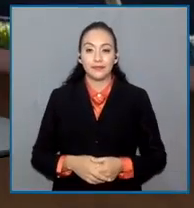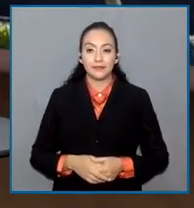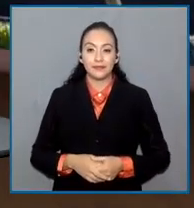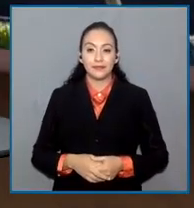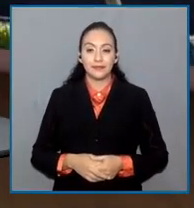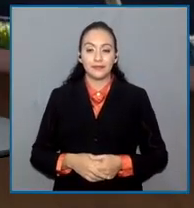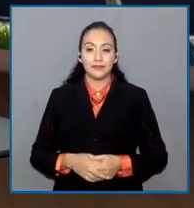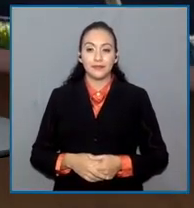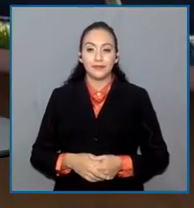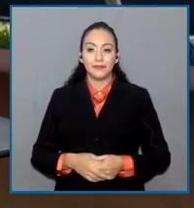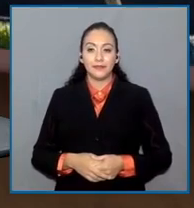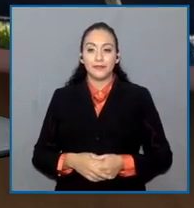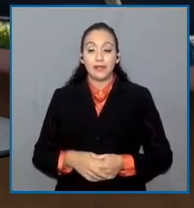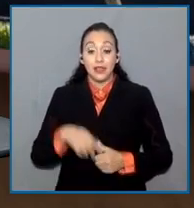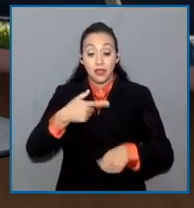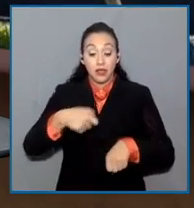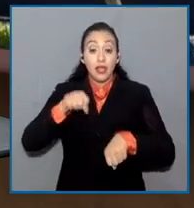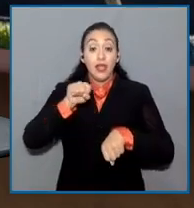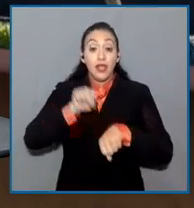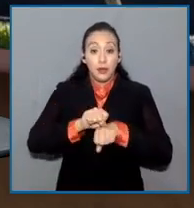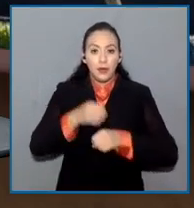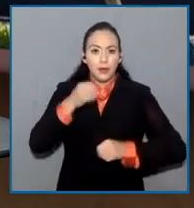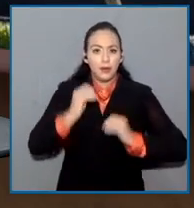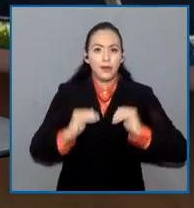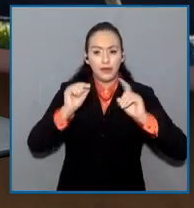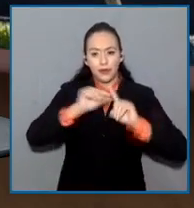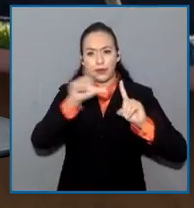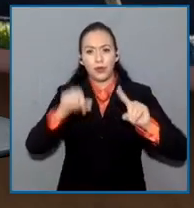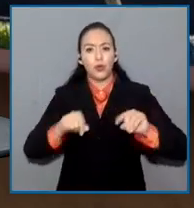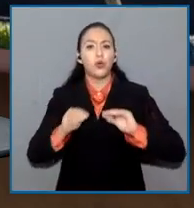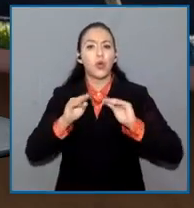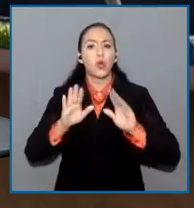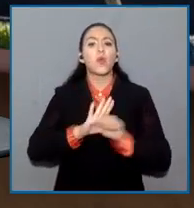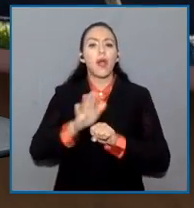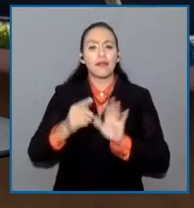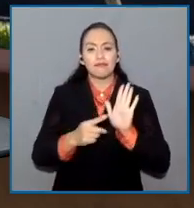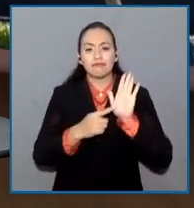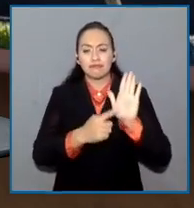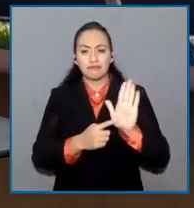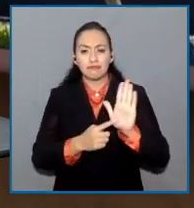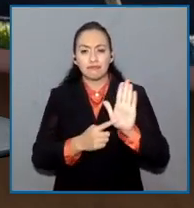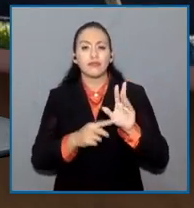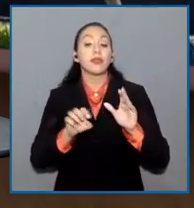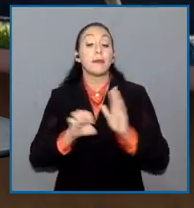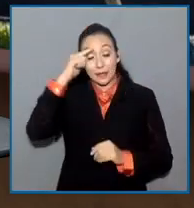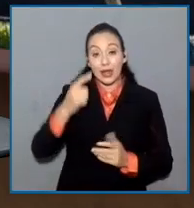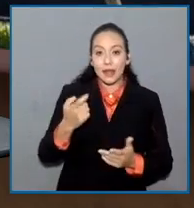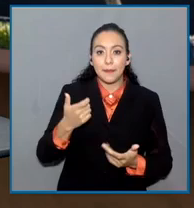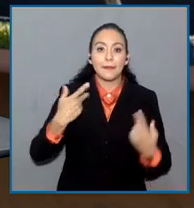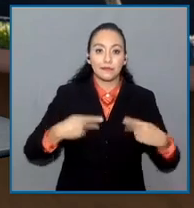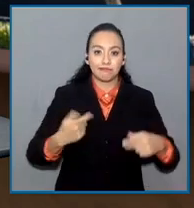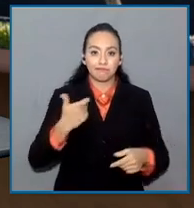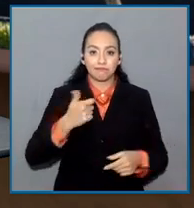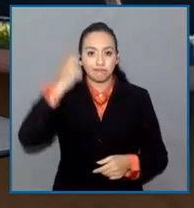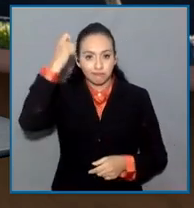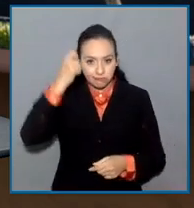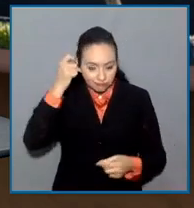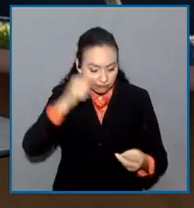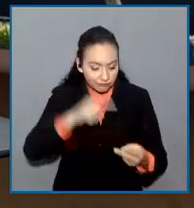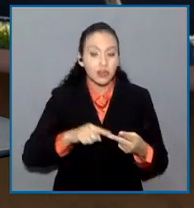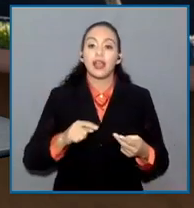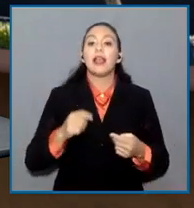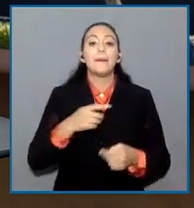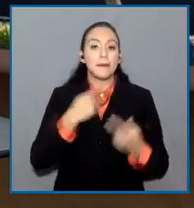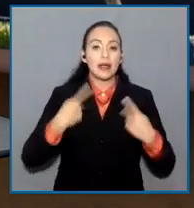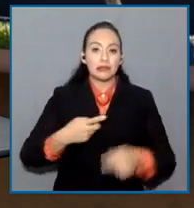Esta semana las salas de la Corte resolvieron asuntos relacionados con aportaciones a seguridad social, pensión compensatoria, deudores alimentarios